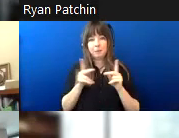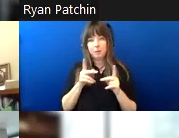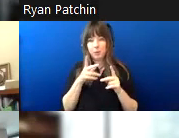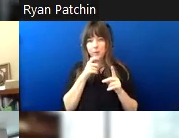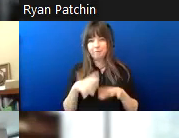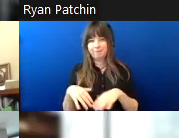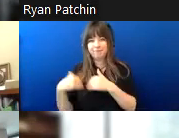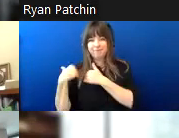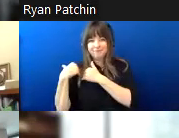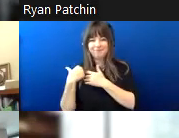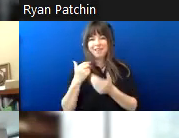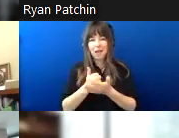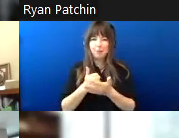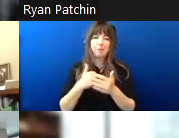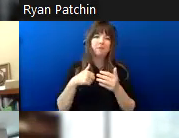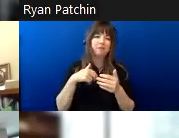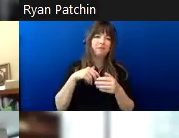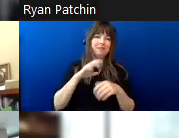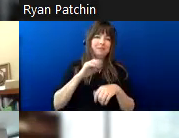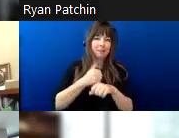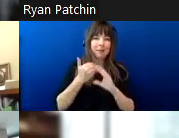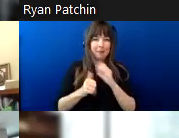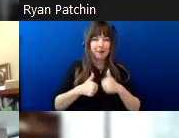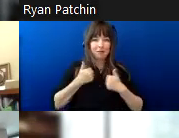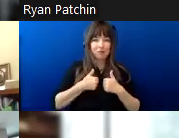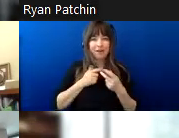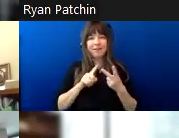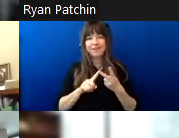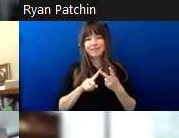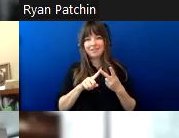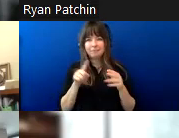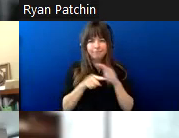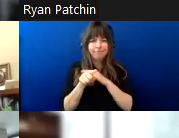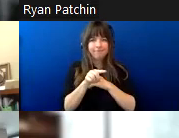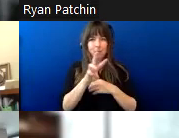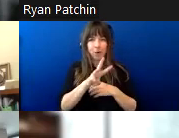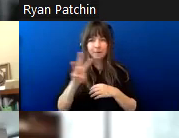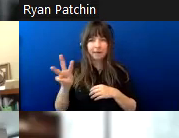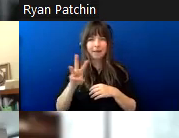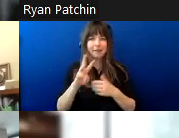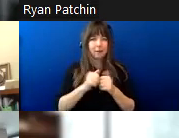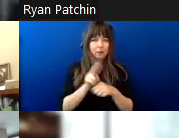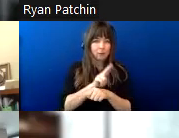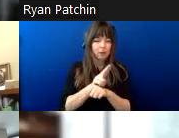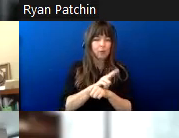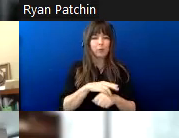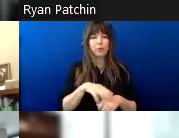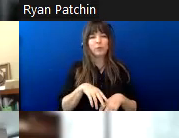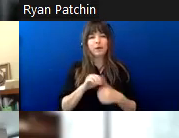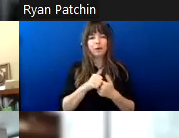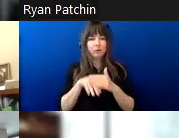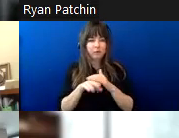navegar con las familias, fijar sus correos electrónicos, navegar las páginas web y también las